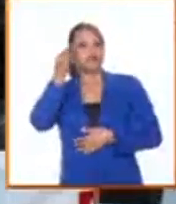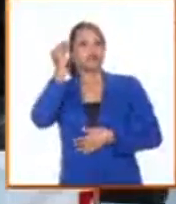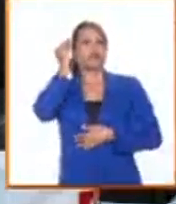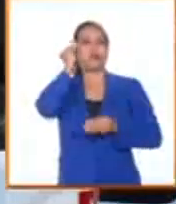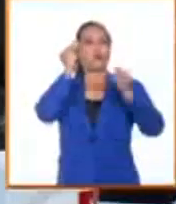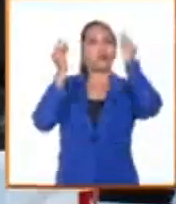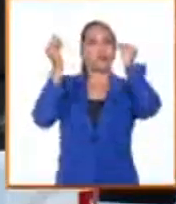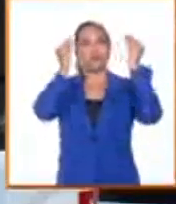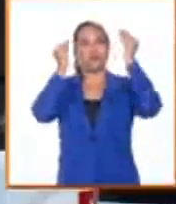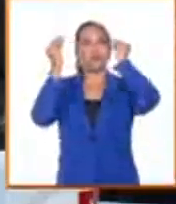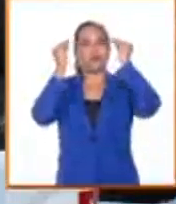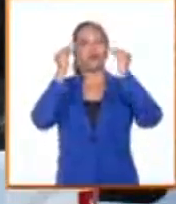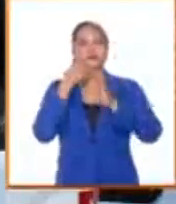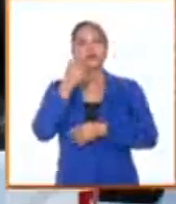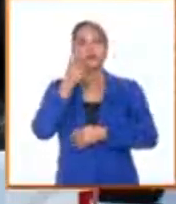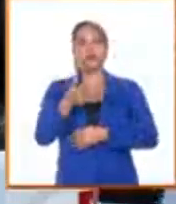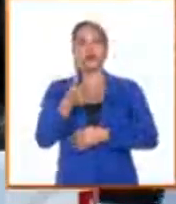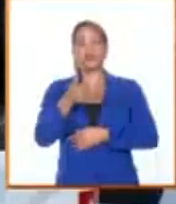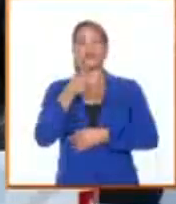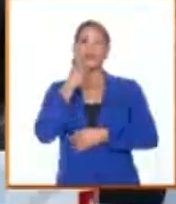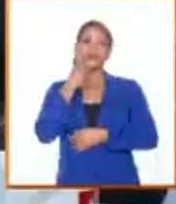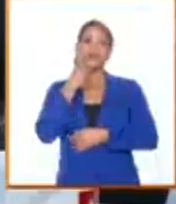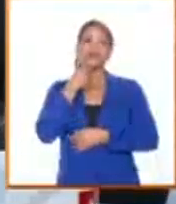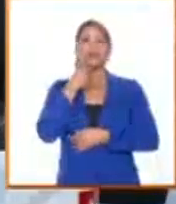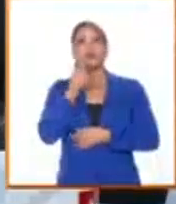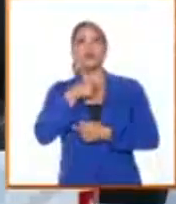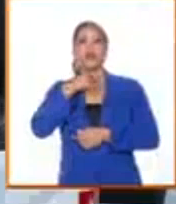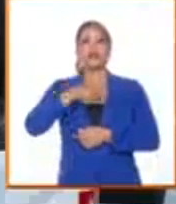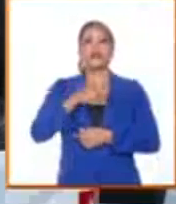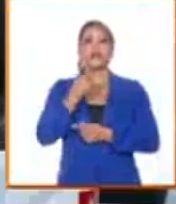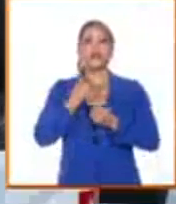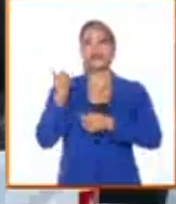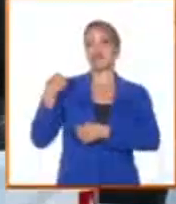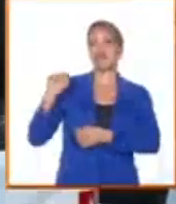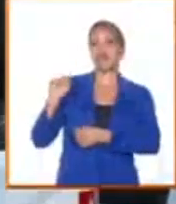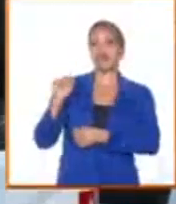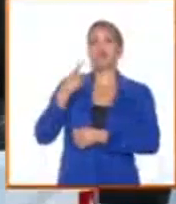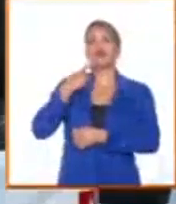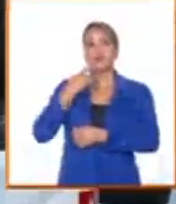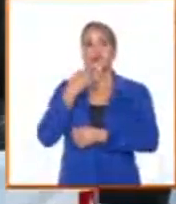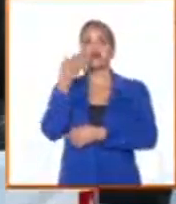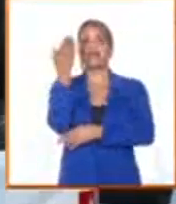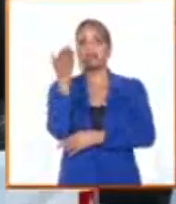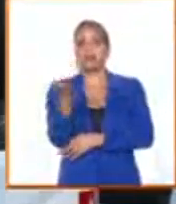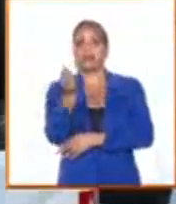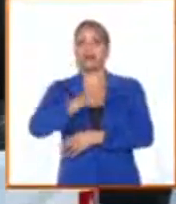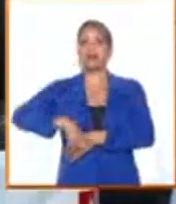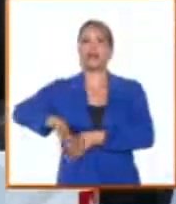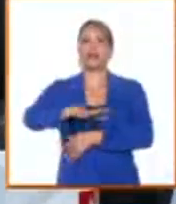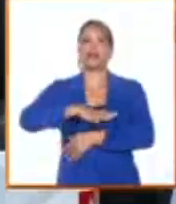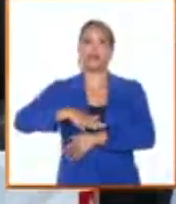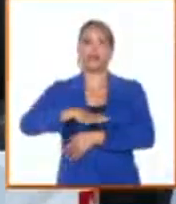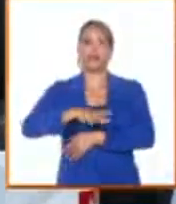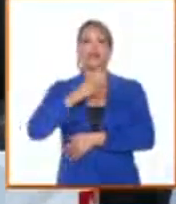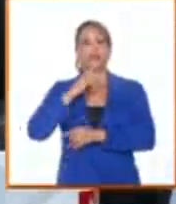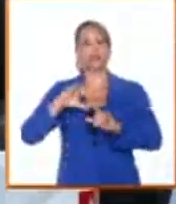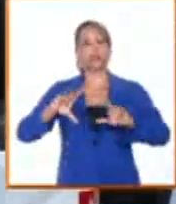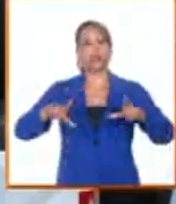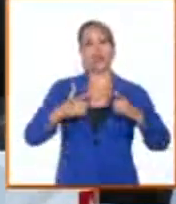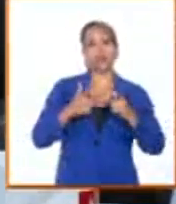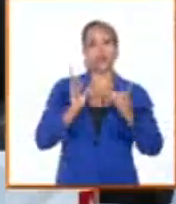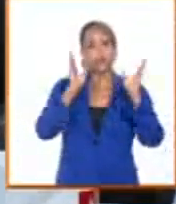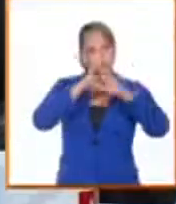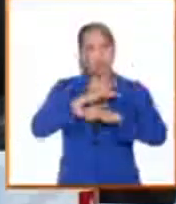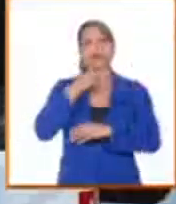y que también, por supuesto, estén en capacidad de demandar su vigencia, de demandar al resto de la sociedad que también los cumpla. Es